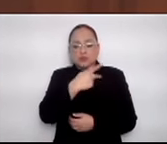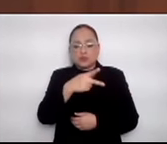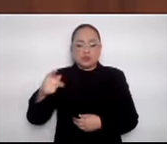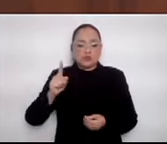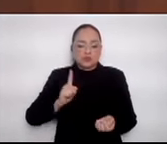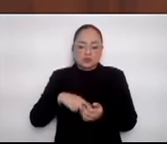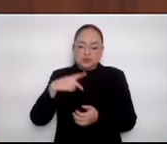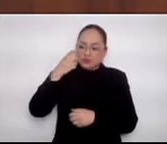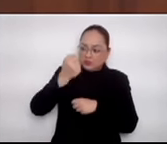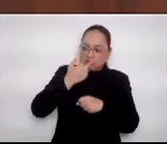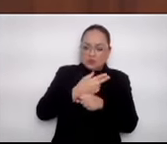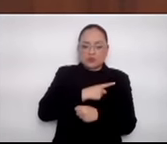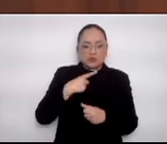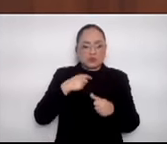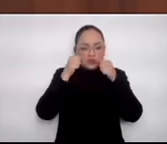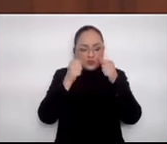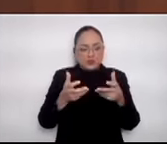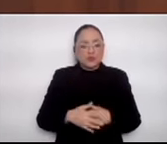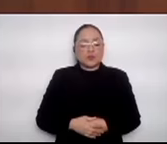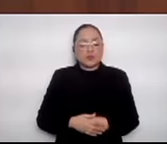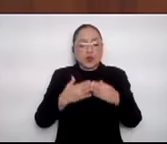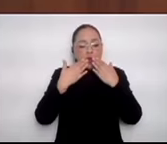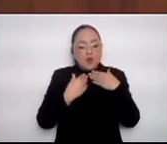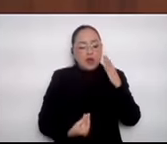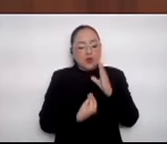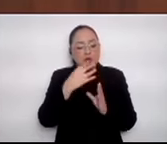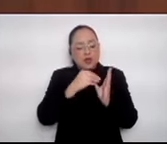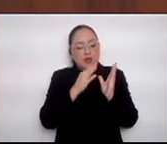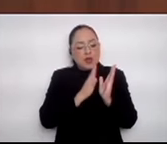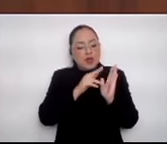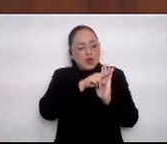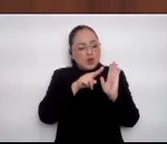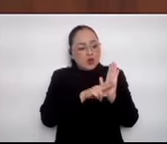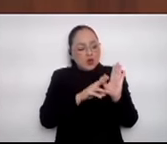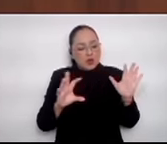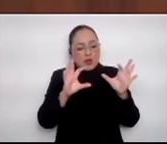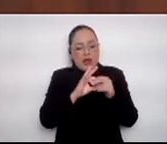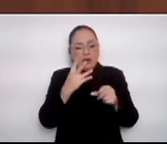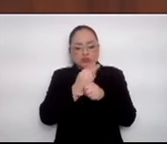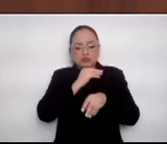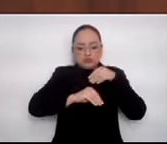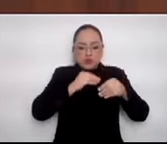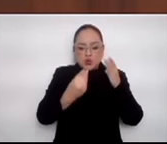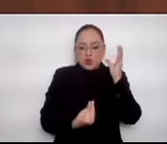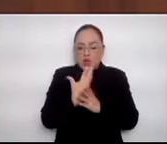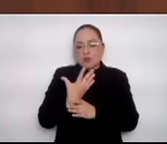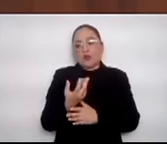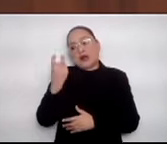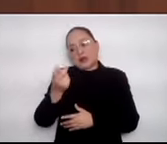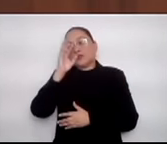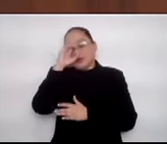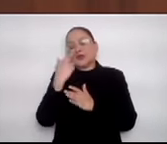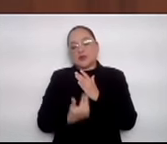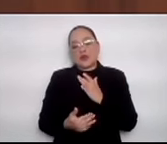secretaría. La no actualización de la norma también es una falta, pues las omisiones